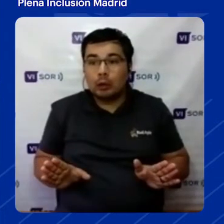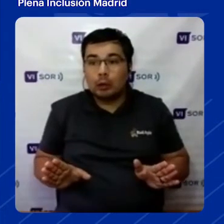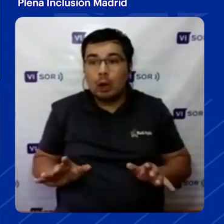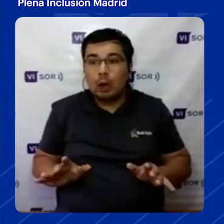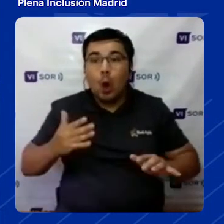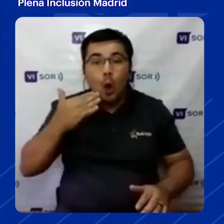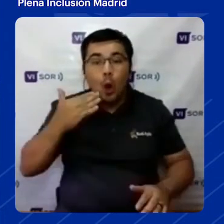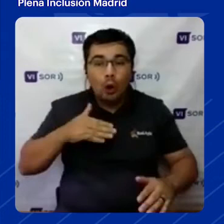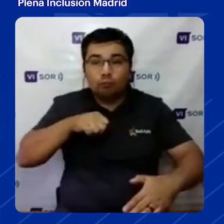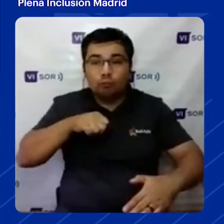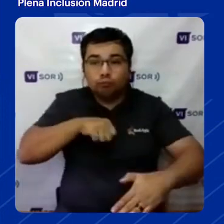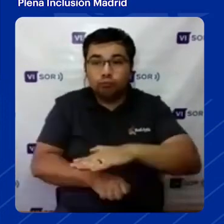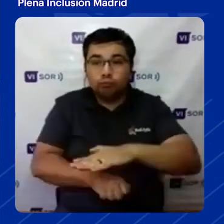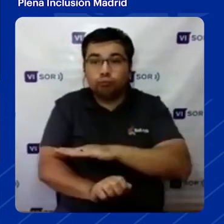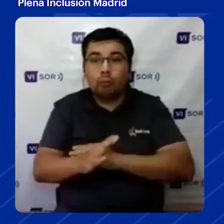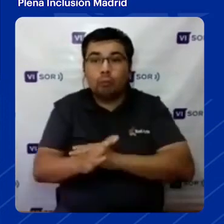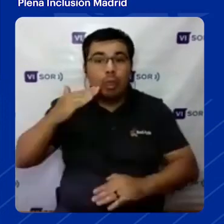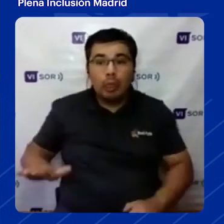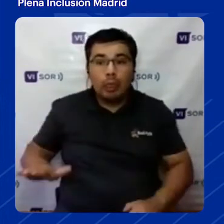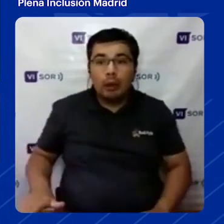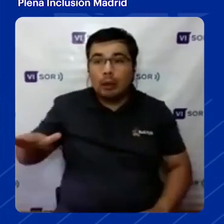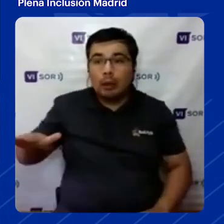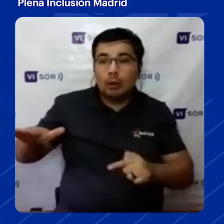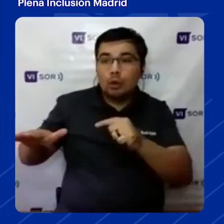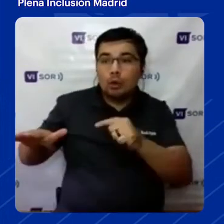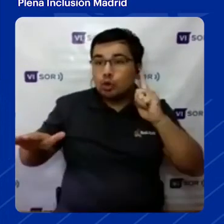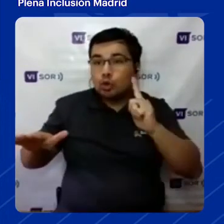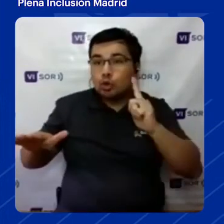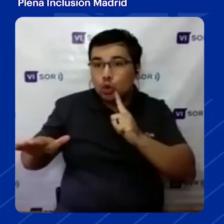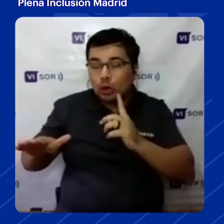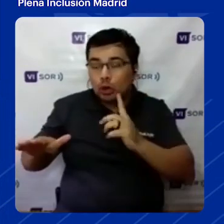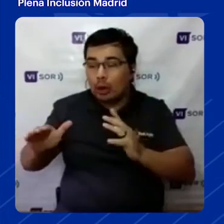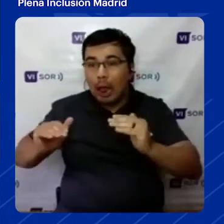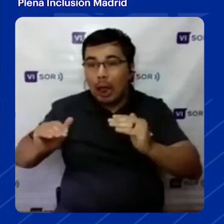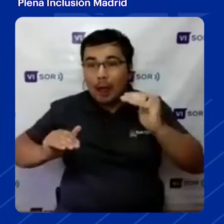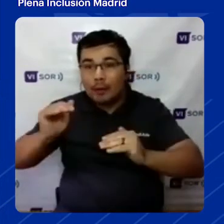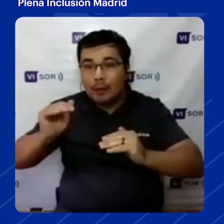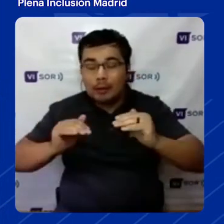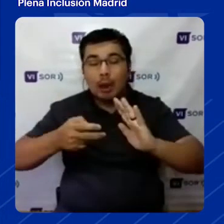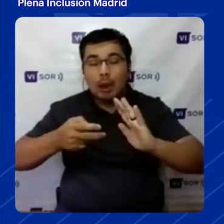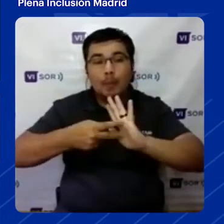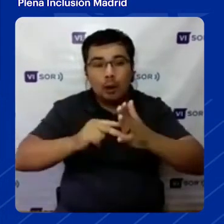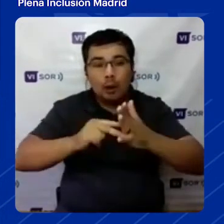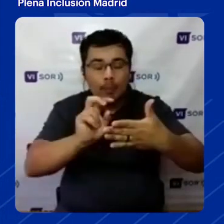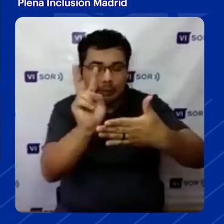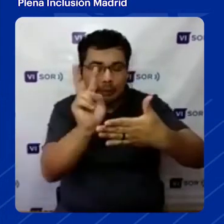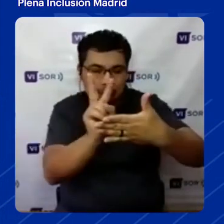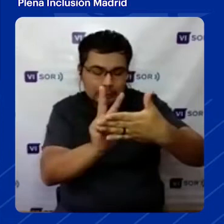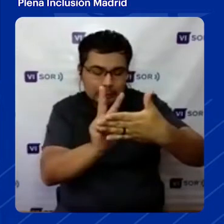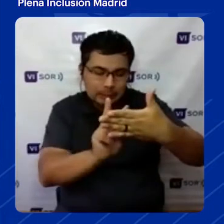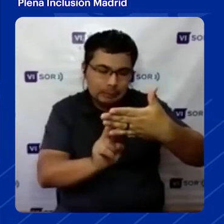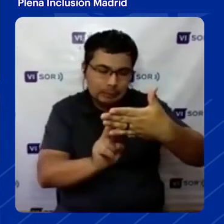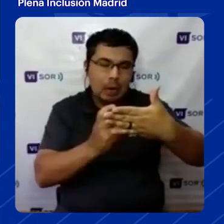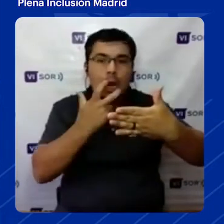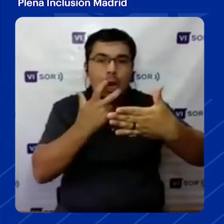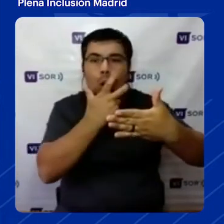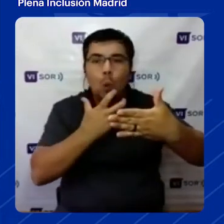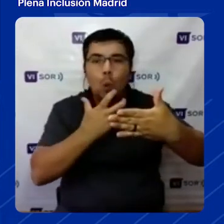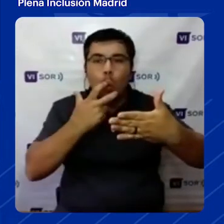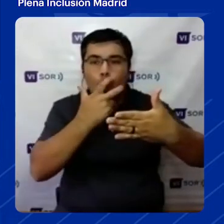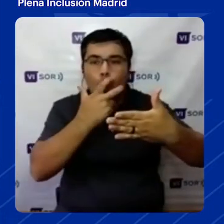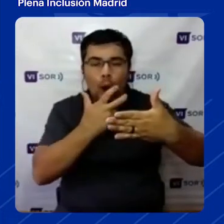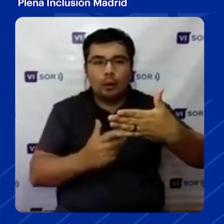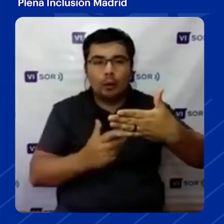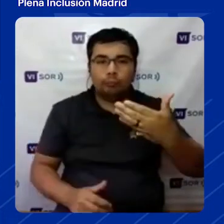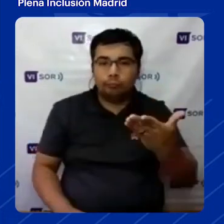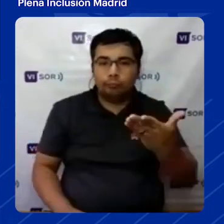sordera, pues que efectivamente tienen problemas muchas veces para procesar determinado lenguaje más complejo, más abstracto. Y luego también